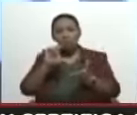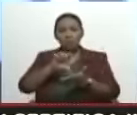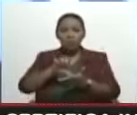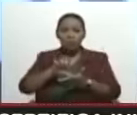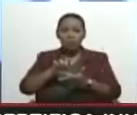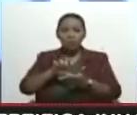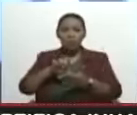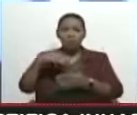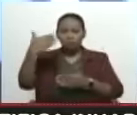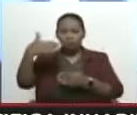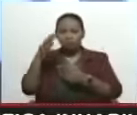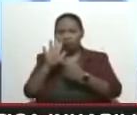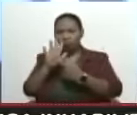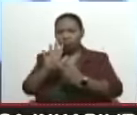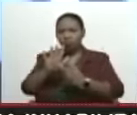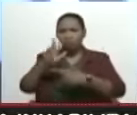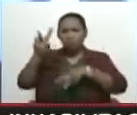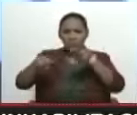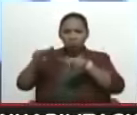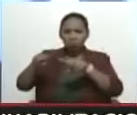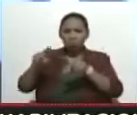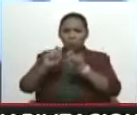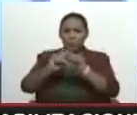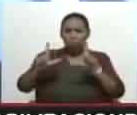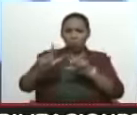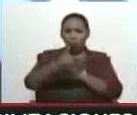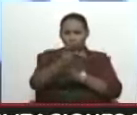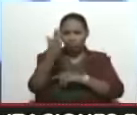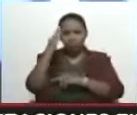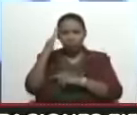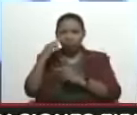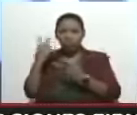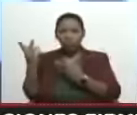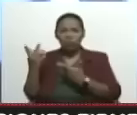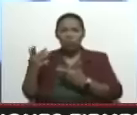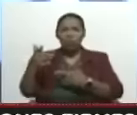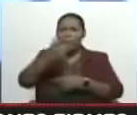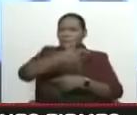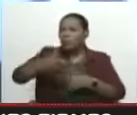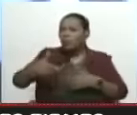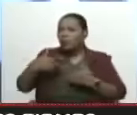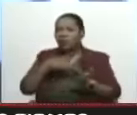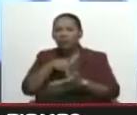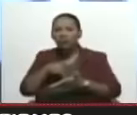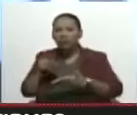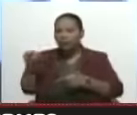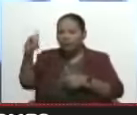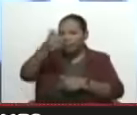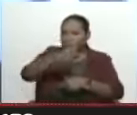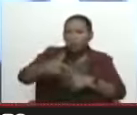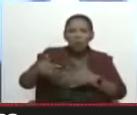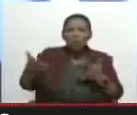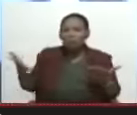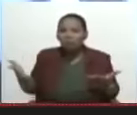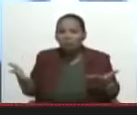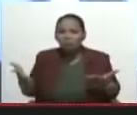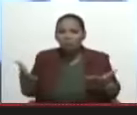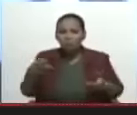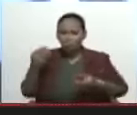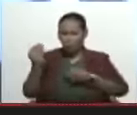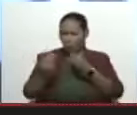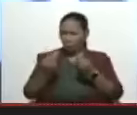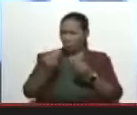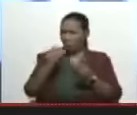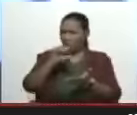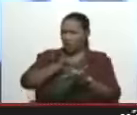abrieron 2.226, ¿y qué pasó con los otros 800? ¿Dónde estuvieron presentes esos votantes? ¿Cómo es posible que en un